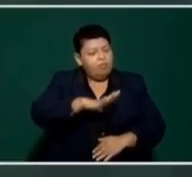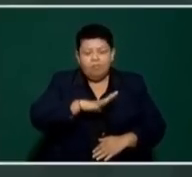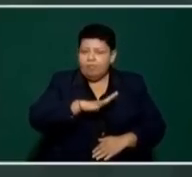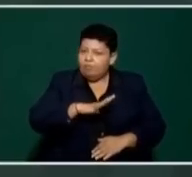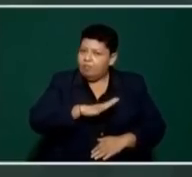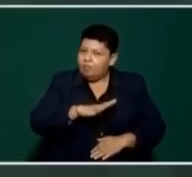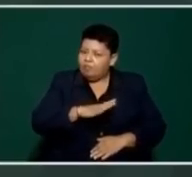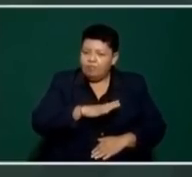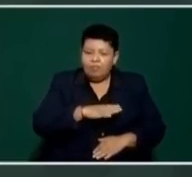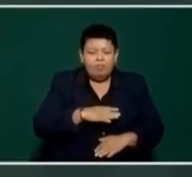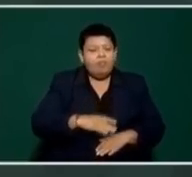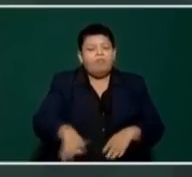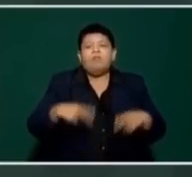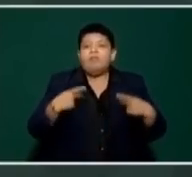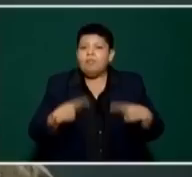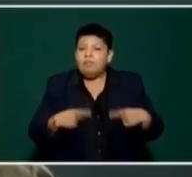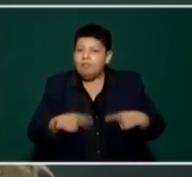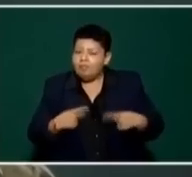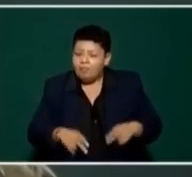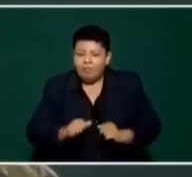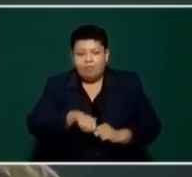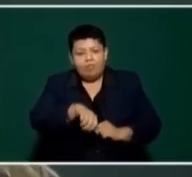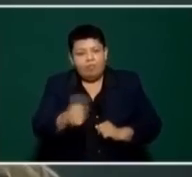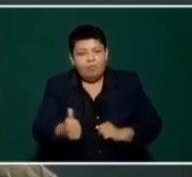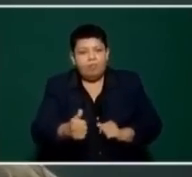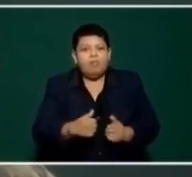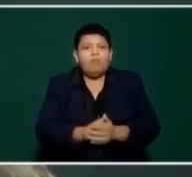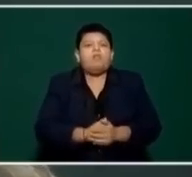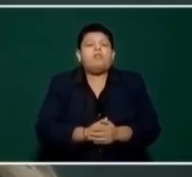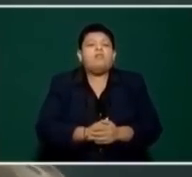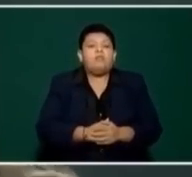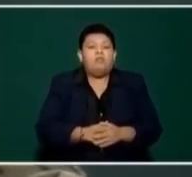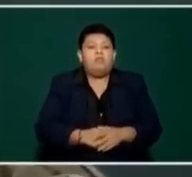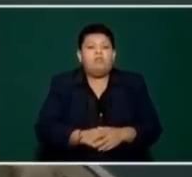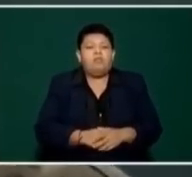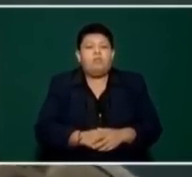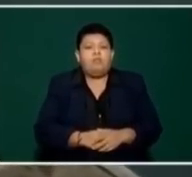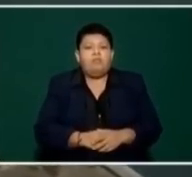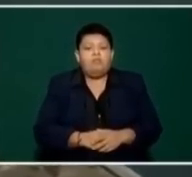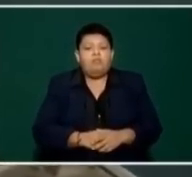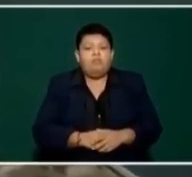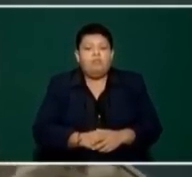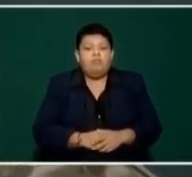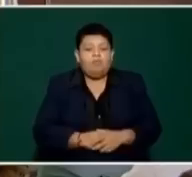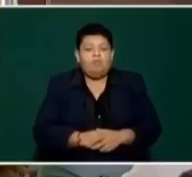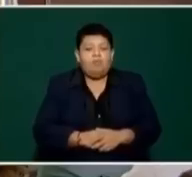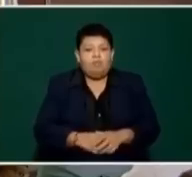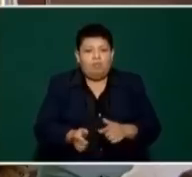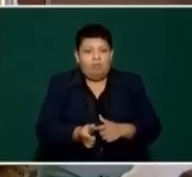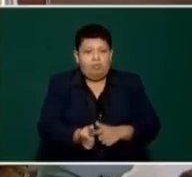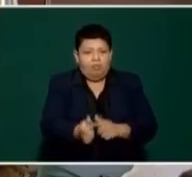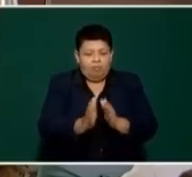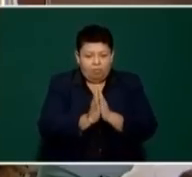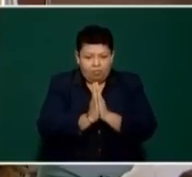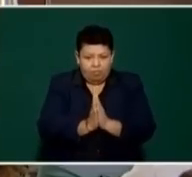contratar absolutamente ninguna empresa ni nada por el estilo. La que sigue, por favor.